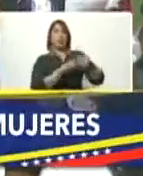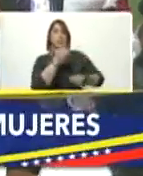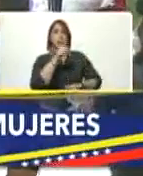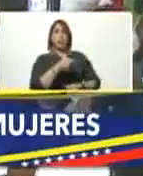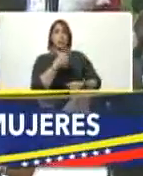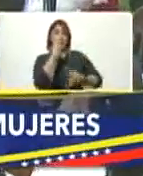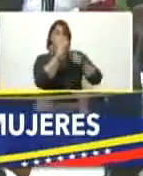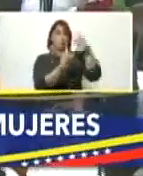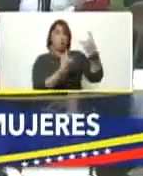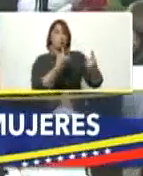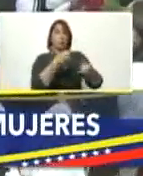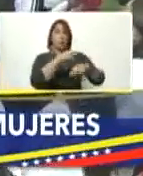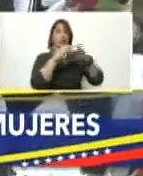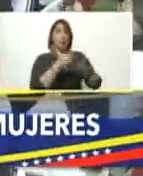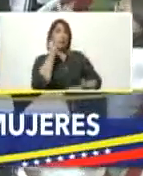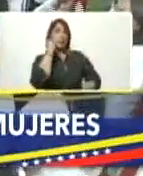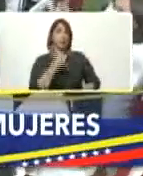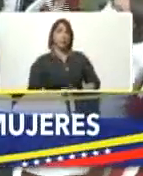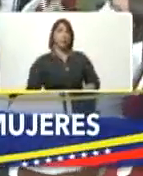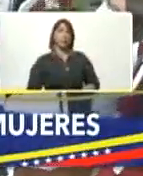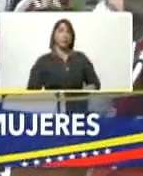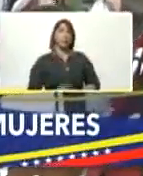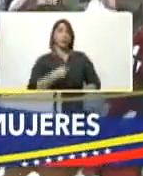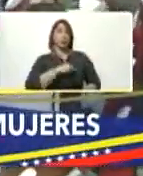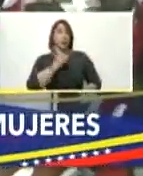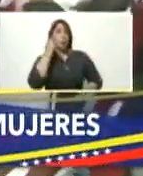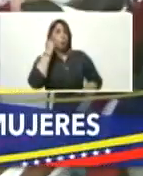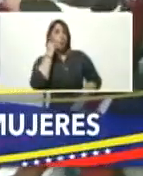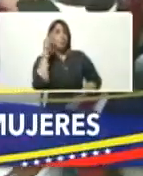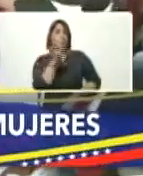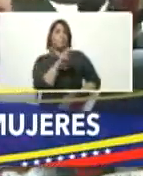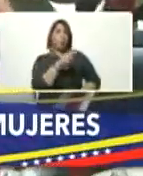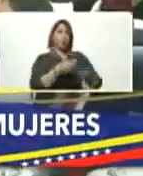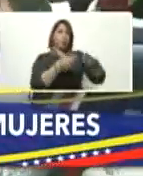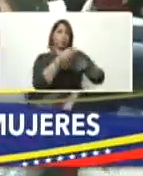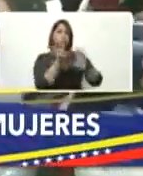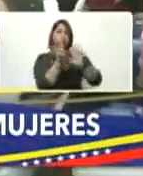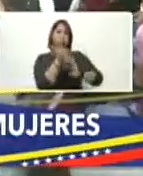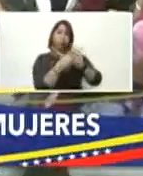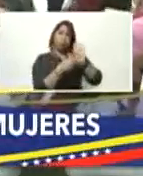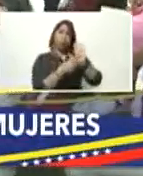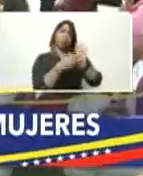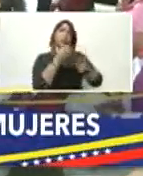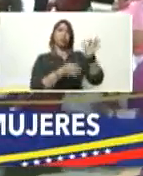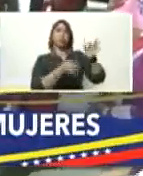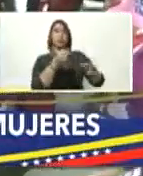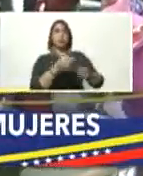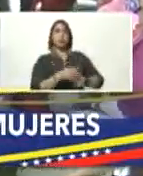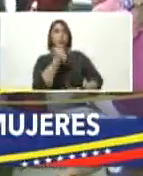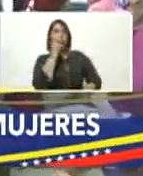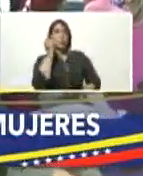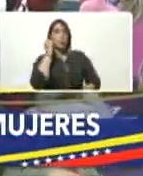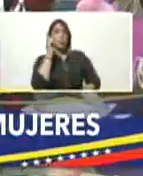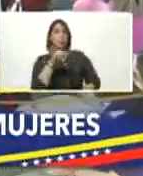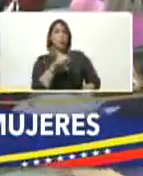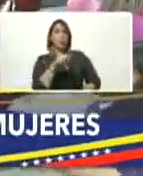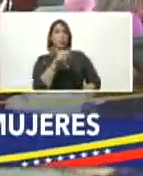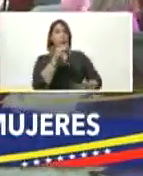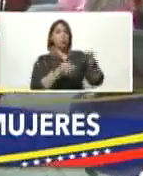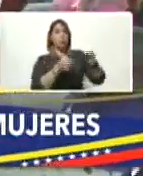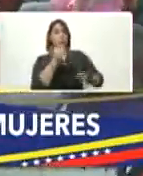admiro. Nosotras las mujeres venezolanas tenemos que construir la verdadera justicia de género, la verdadera justicia de